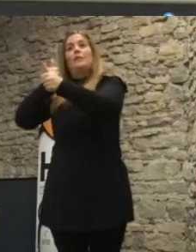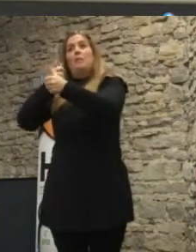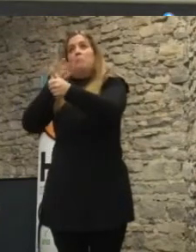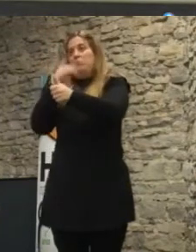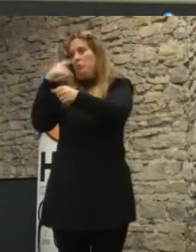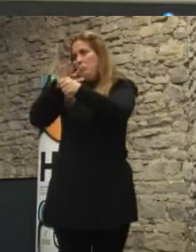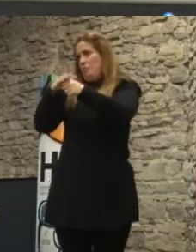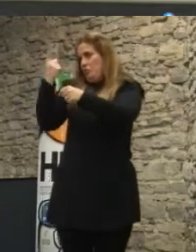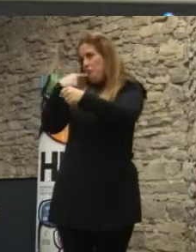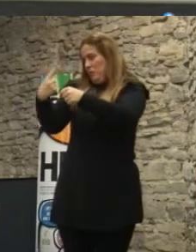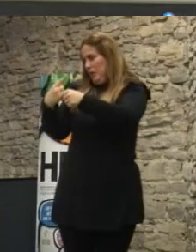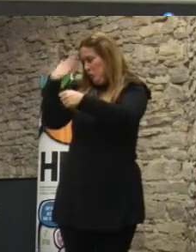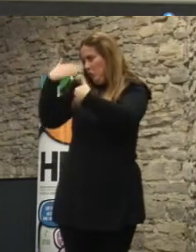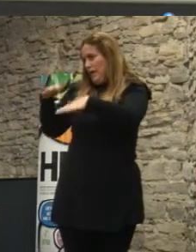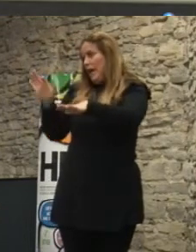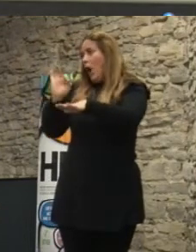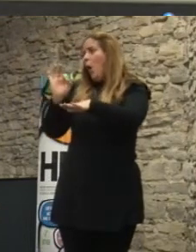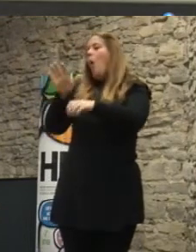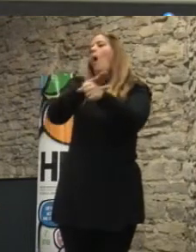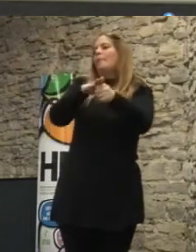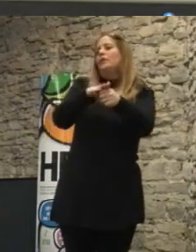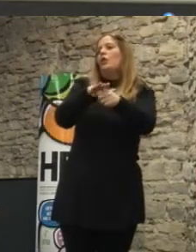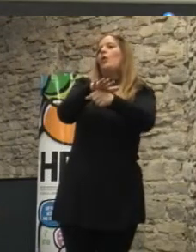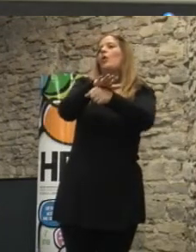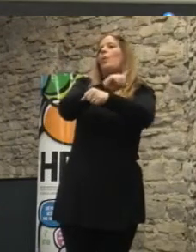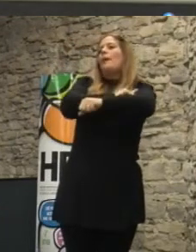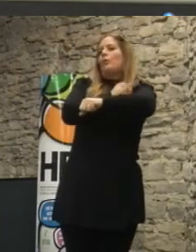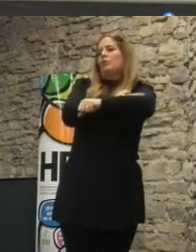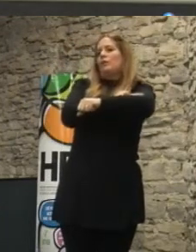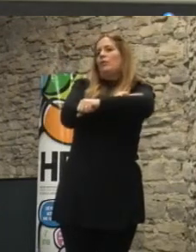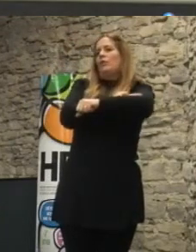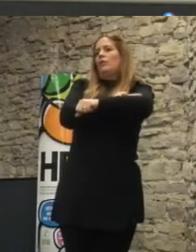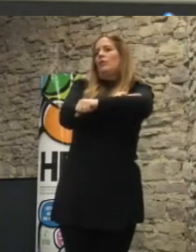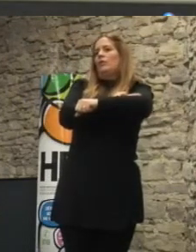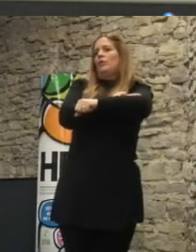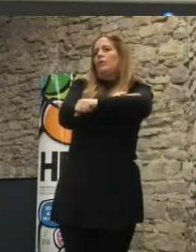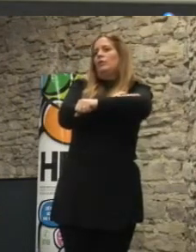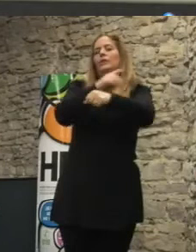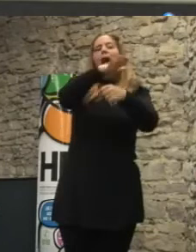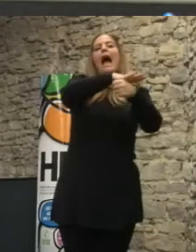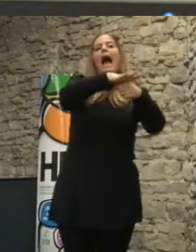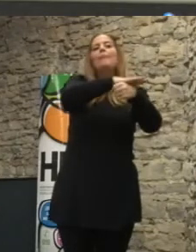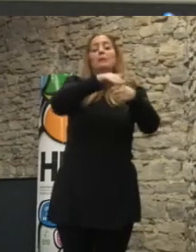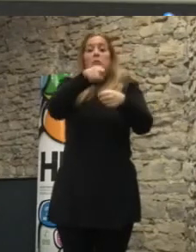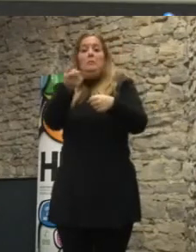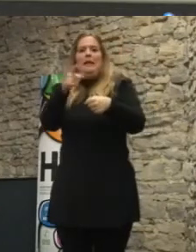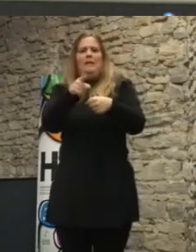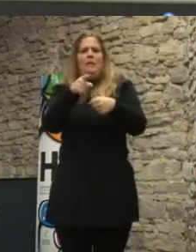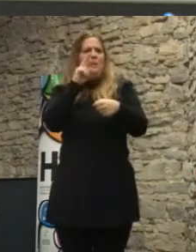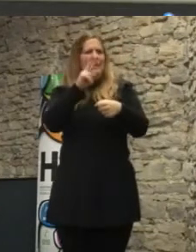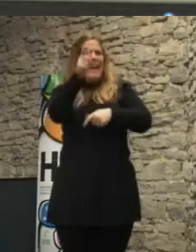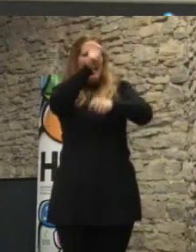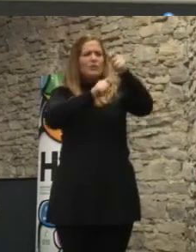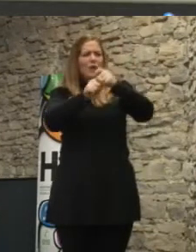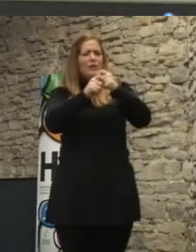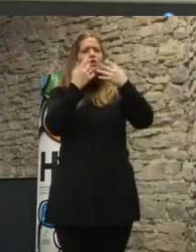ámbito, o deportivo, o sea, coges campos de este tipo y hay un montón. Pues